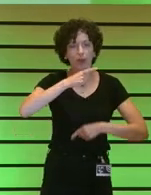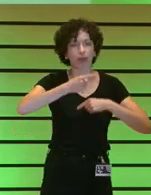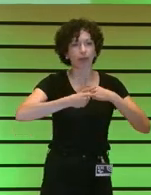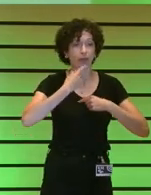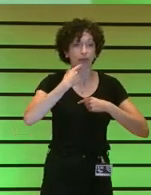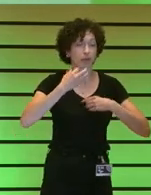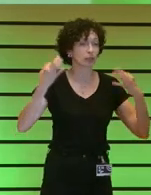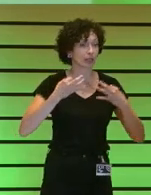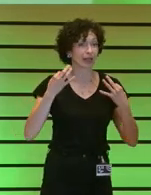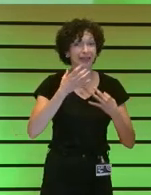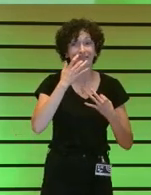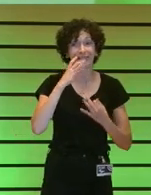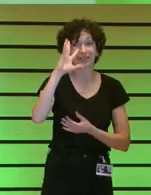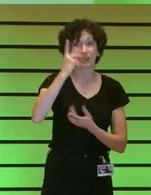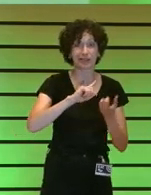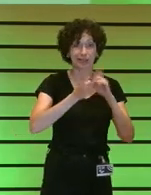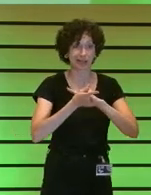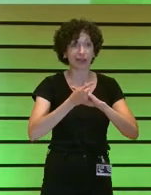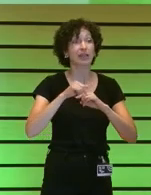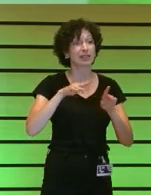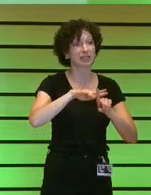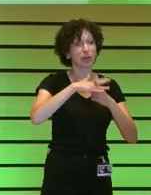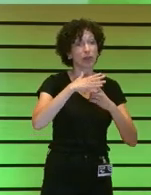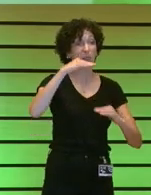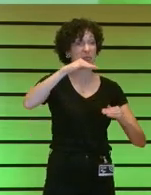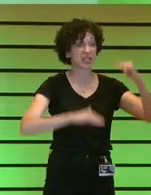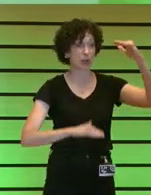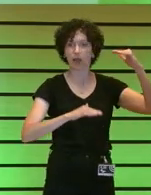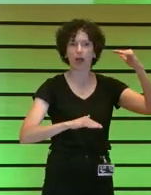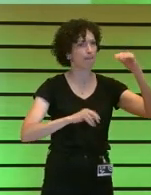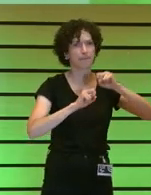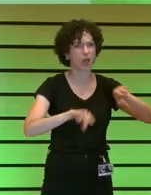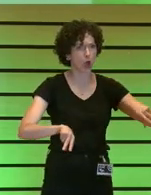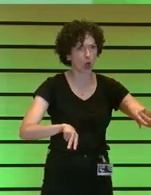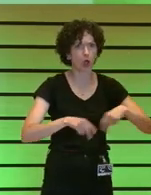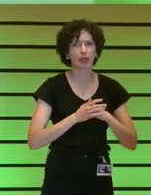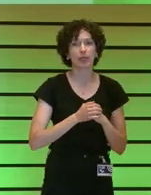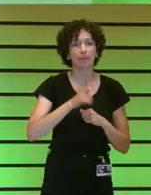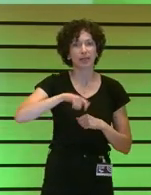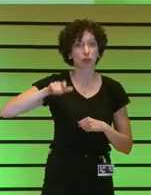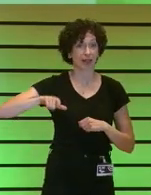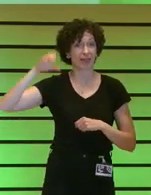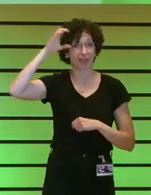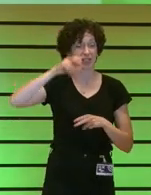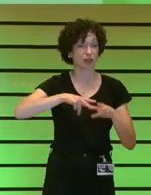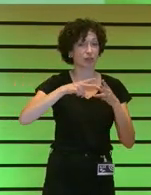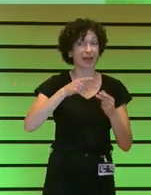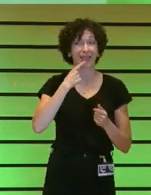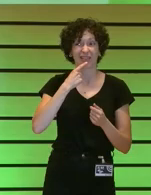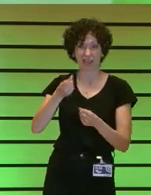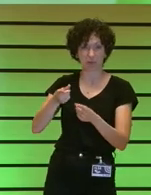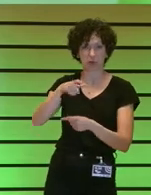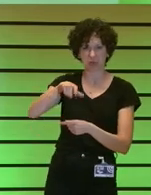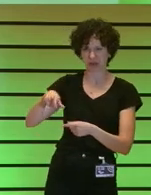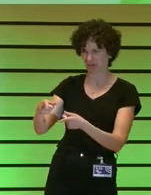incrementa las desigualdades y cuando los de ciencias sociales vamos por ahí diciendo esto nos miran Así dice estos que dicen Sí sí